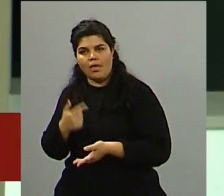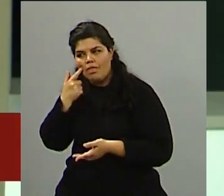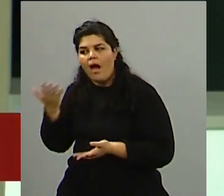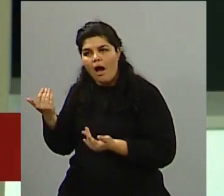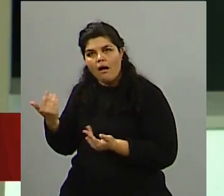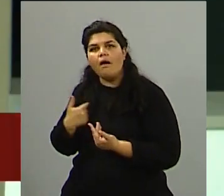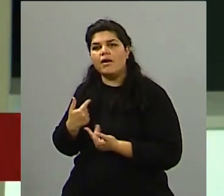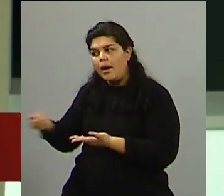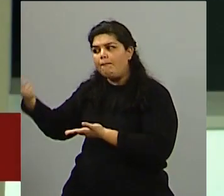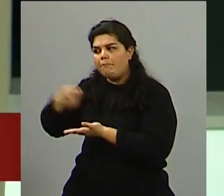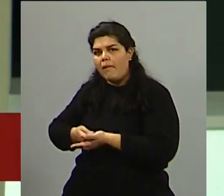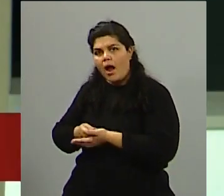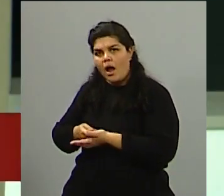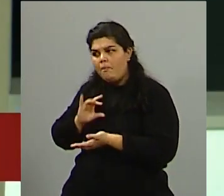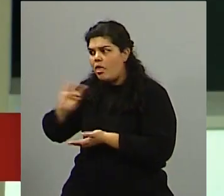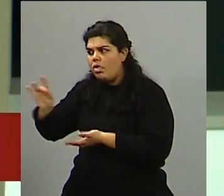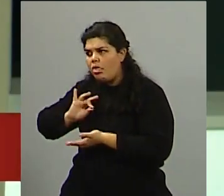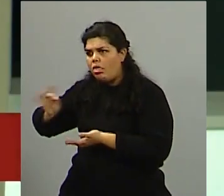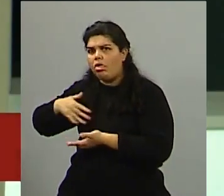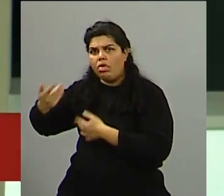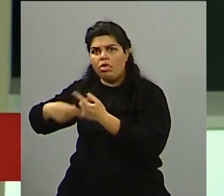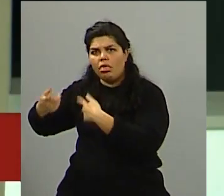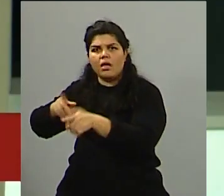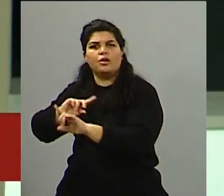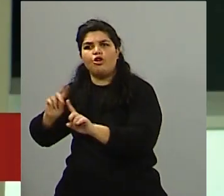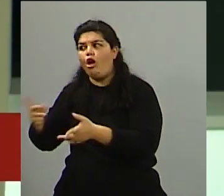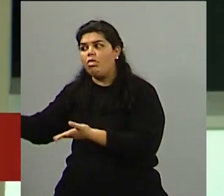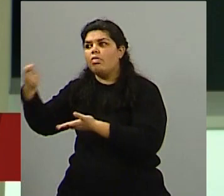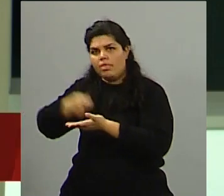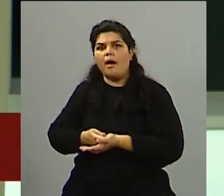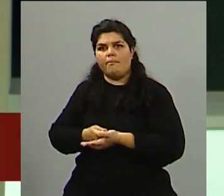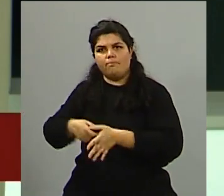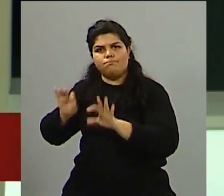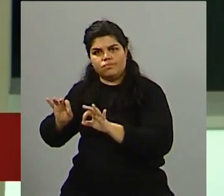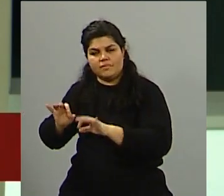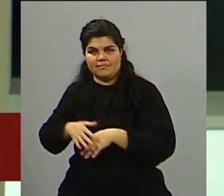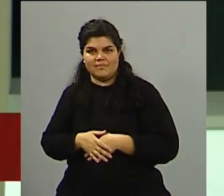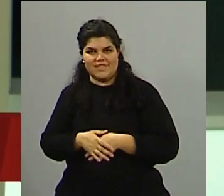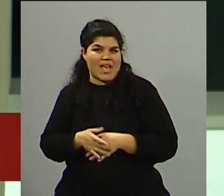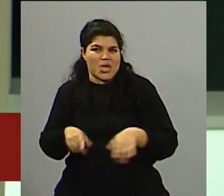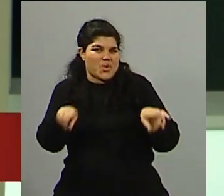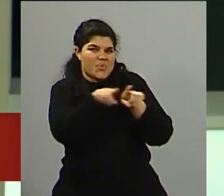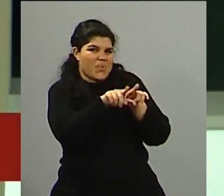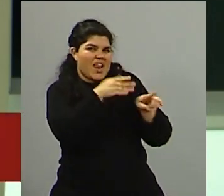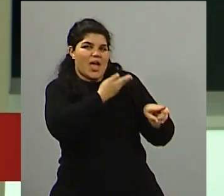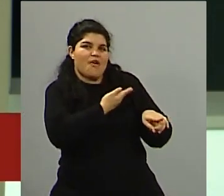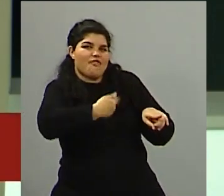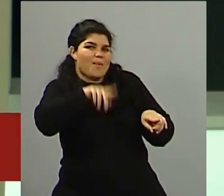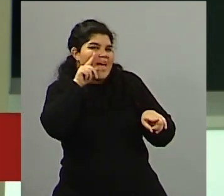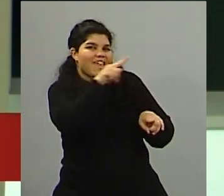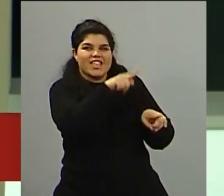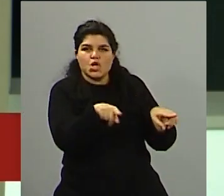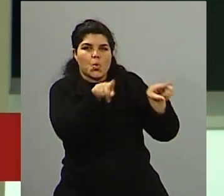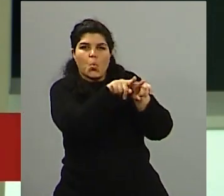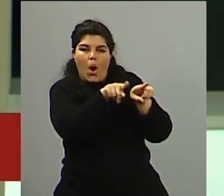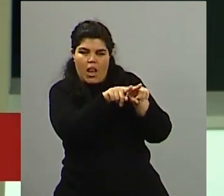fíjate a ver cómo puedes hacer para organizar tus finanzas y devolverme el dinero que me prestaste. ¿Qué significa eso para el FMI? Te dice, che, tenés que dar